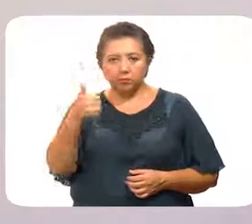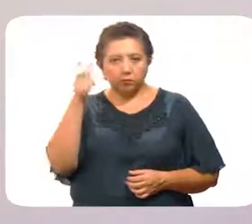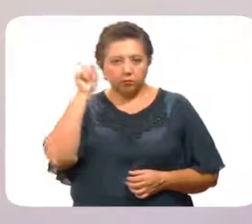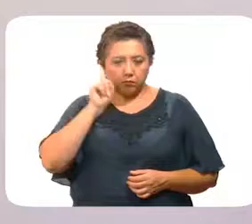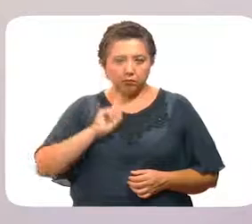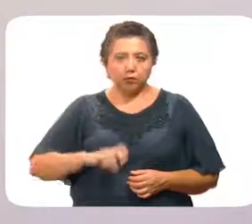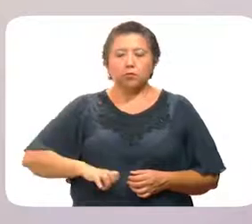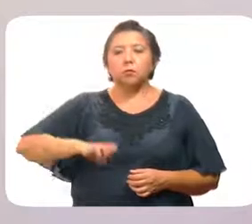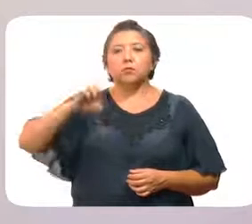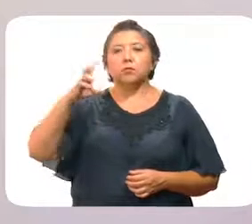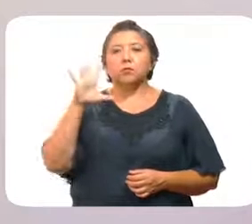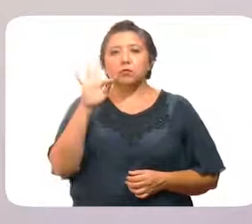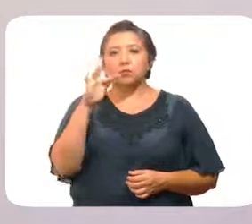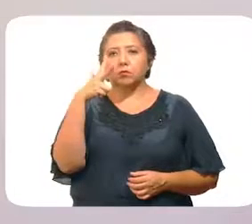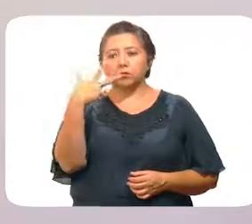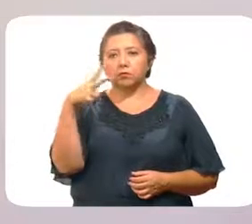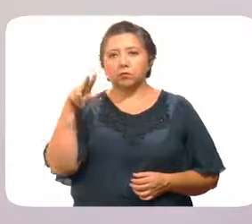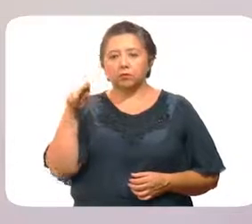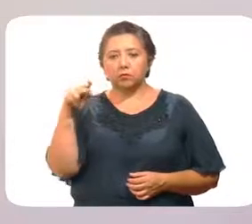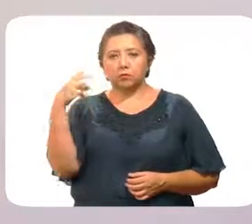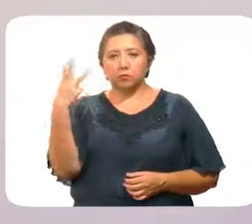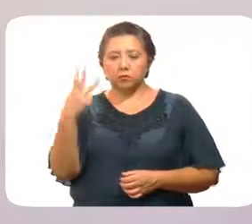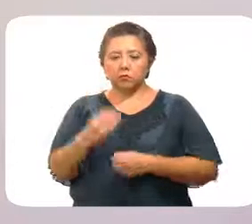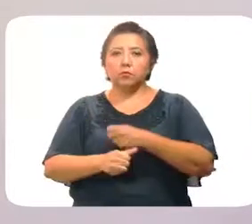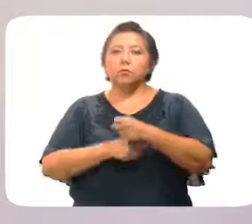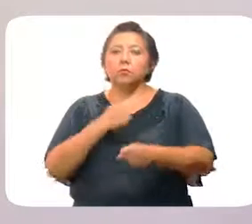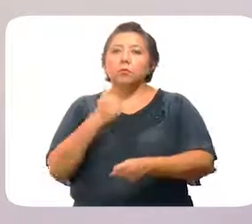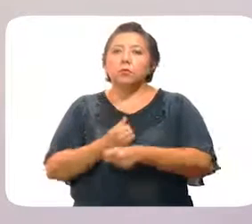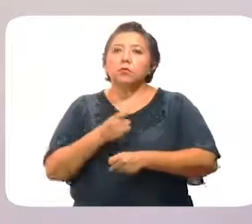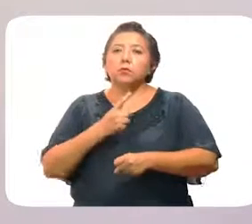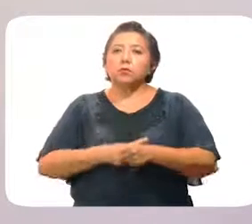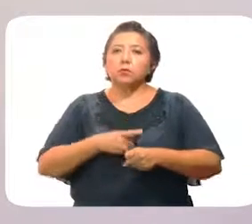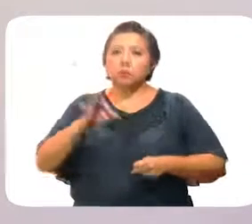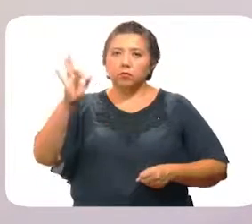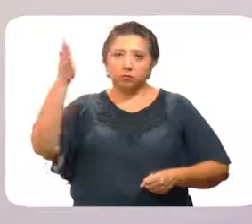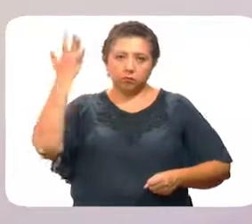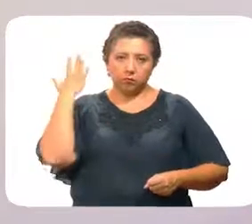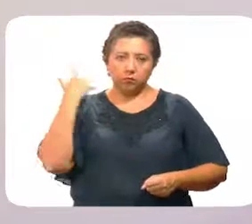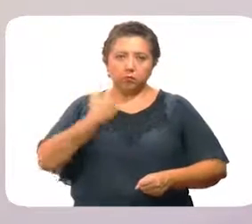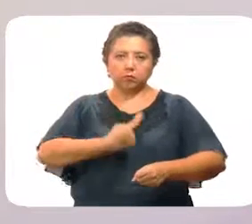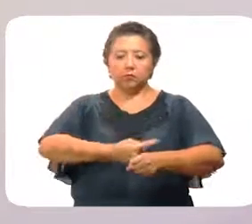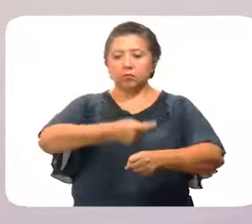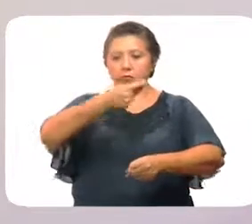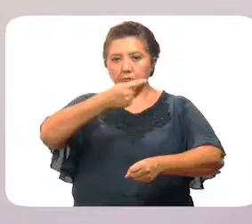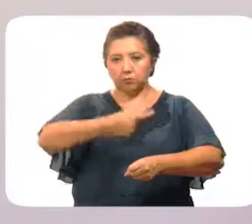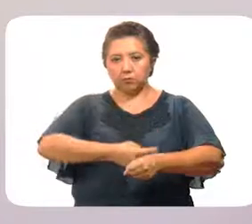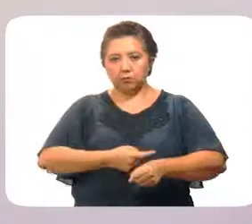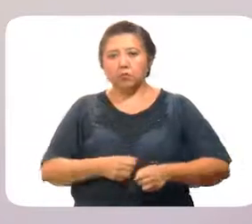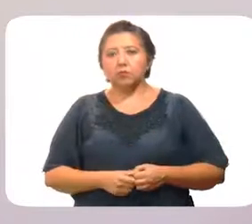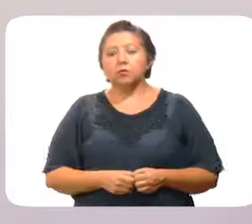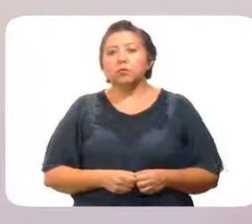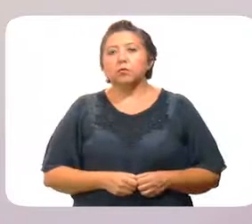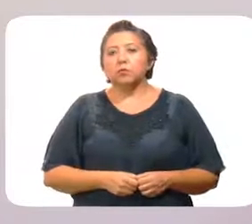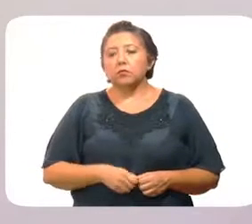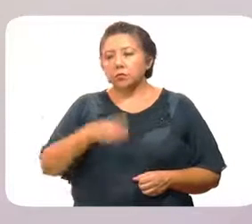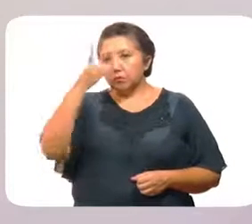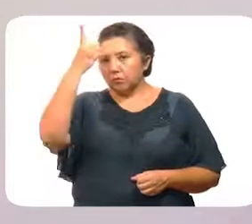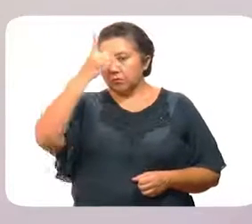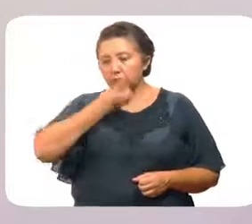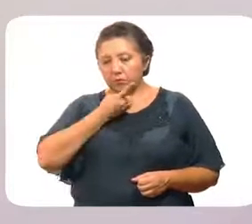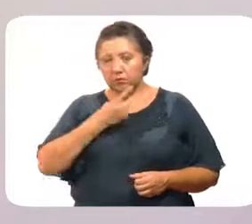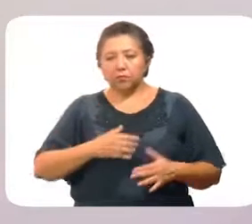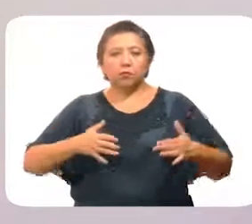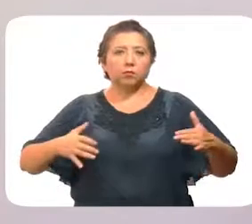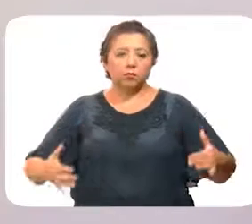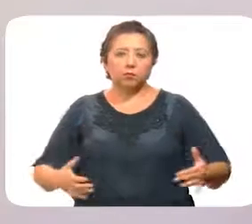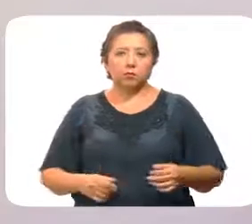mujeres de un rango de edad de 48 a 83 años. Sus principales enfermedades fueron hipertensión arterial sistémica, diabetes